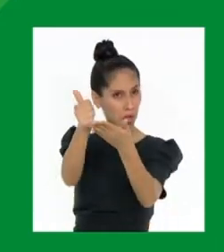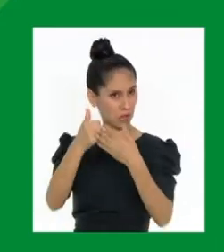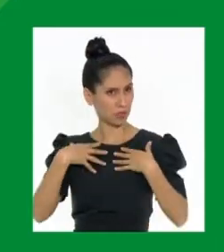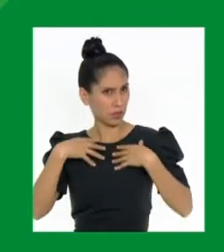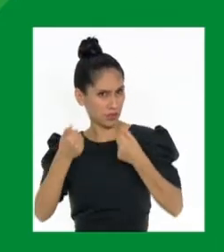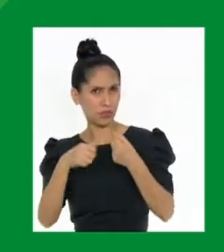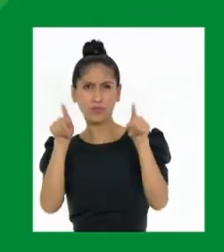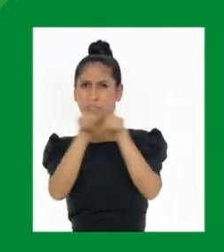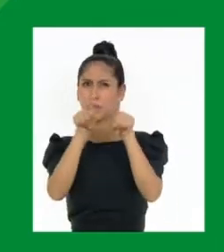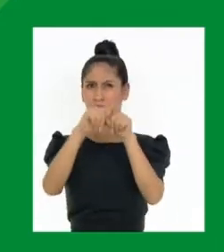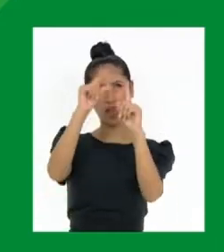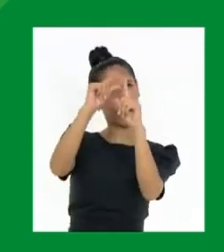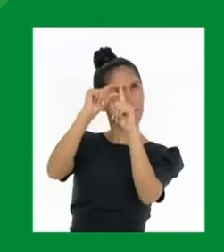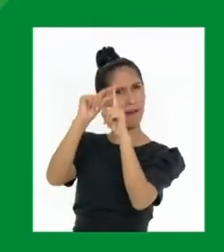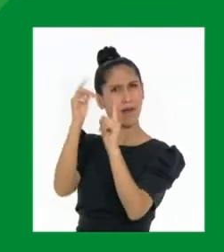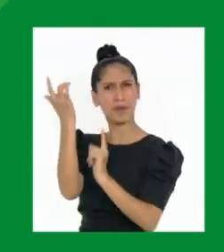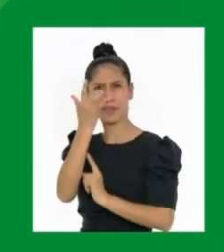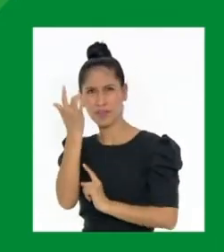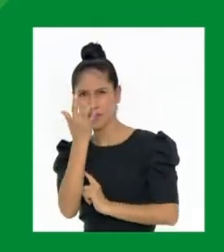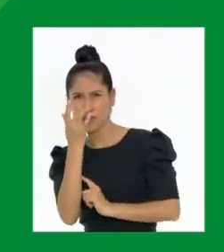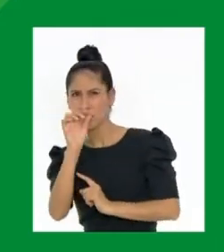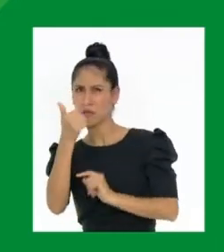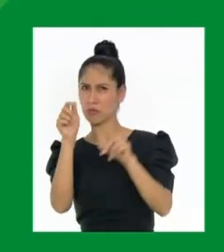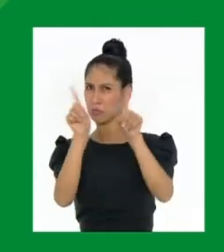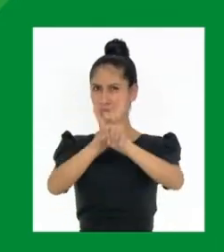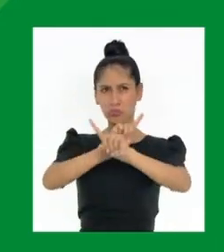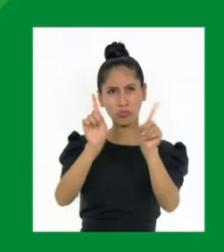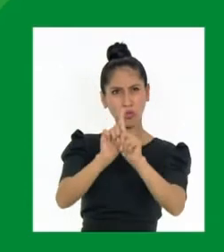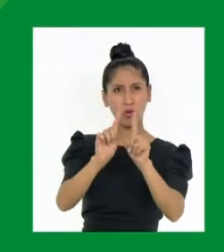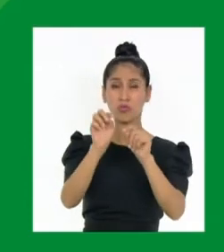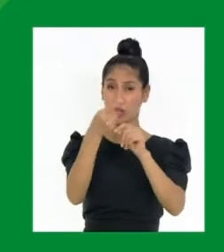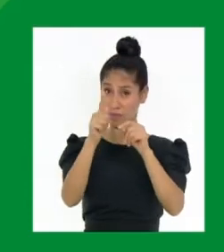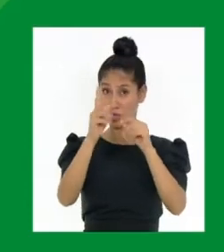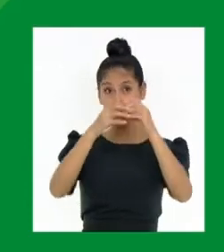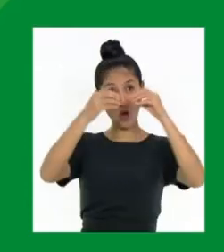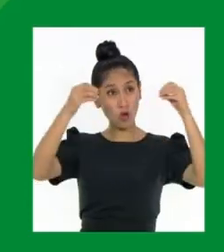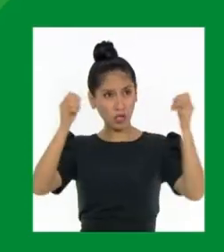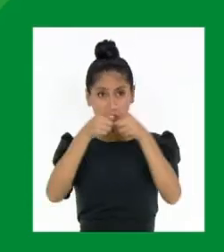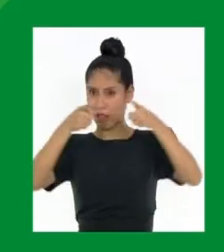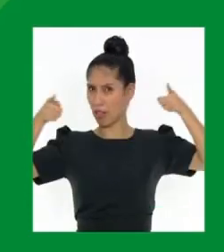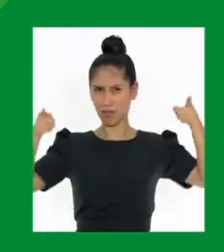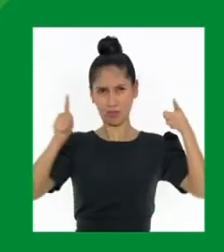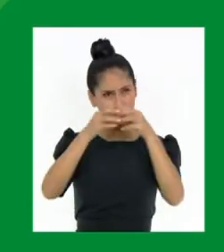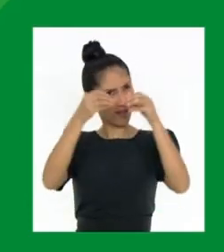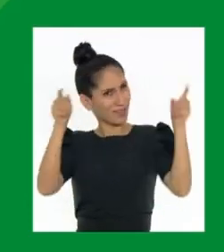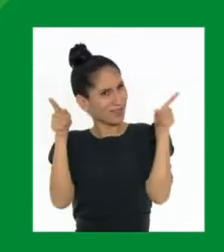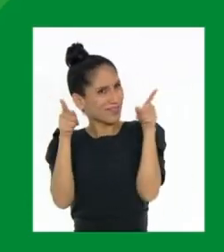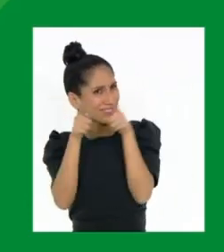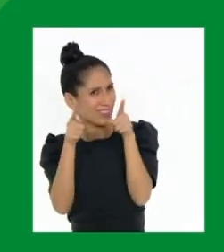están en negrita y otras no. No hay párrafos largos, solo oraciones cortas.